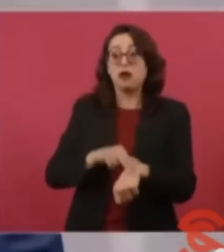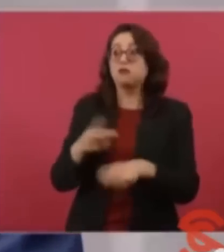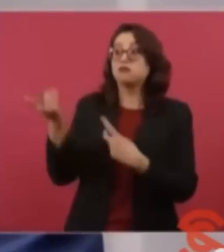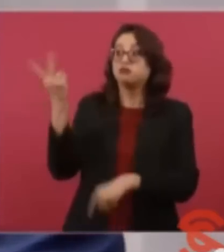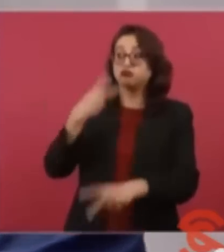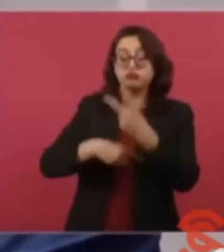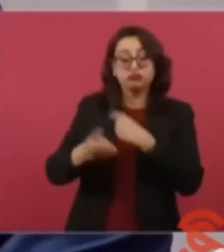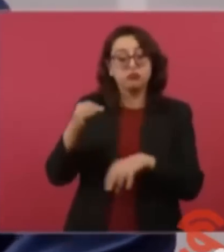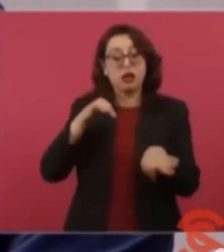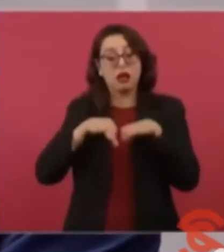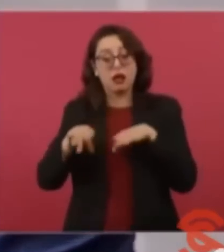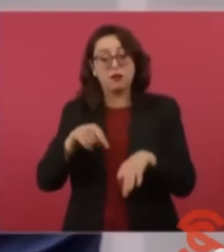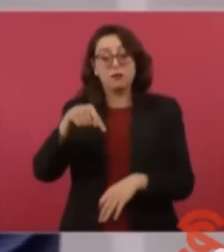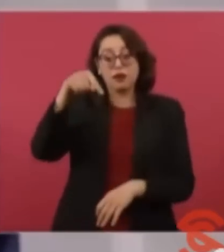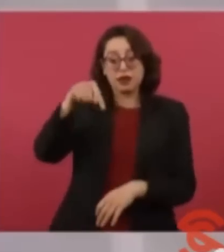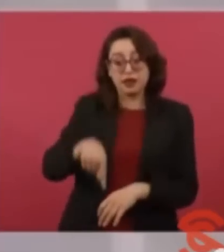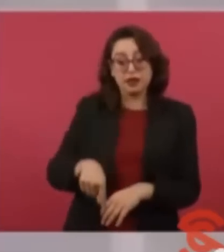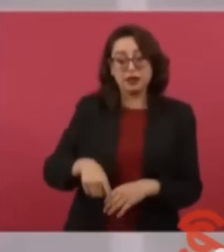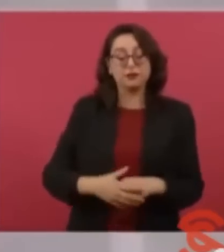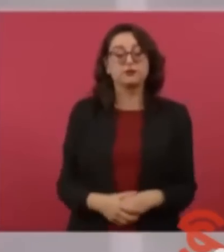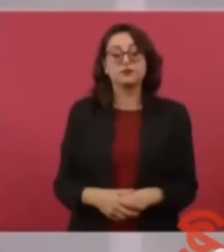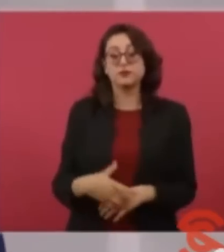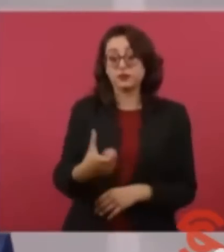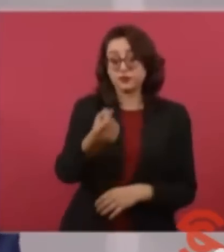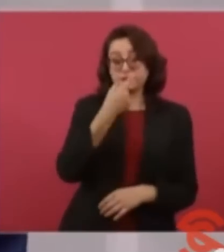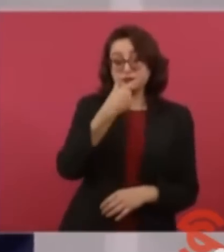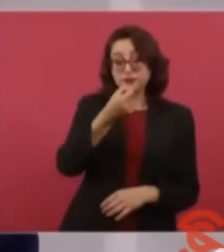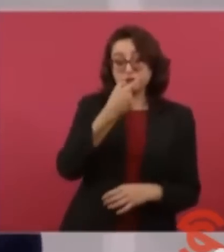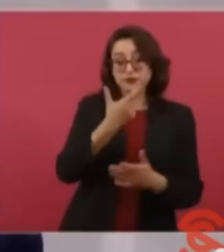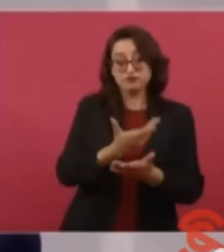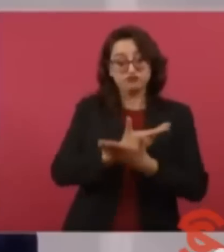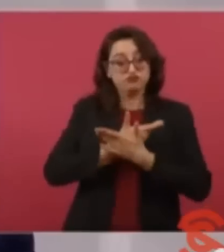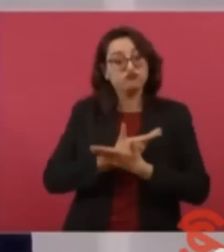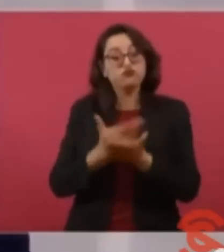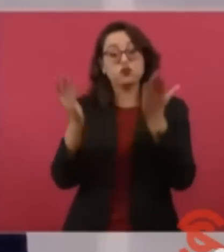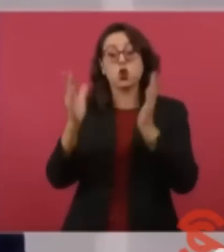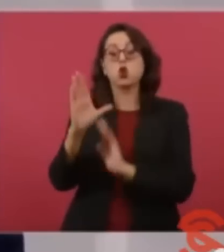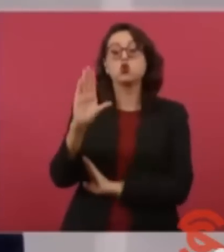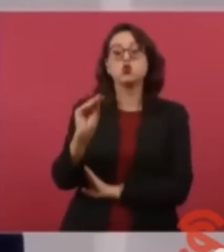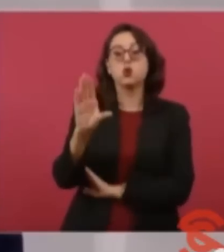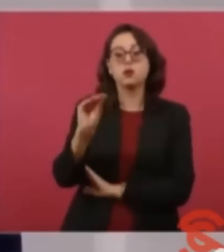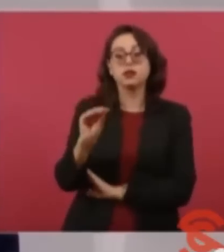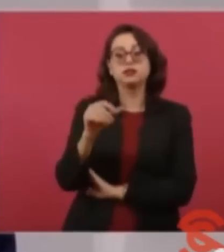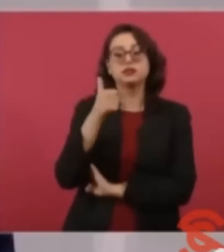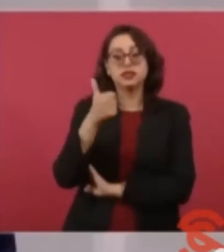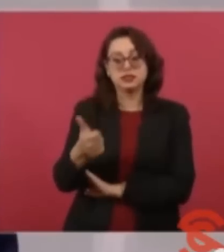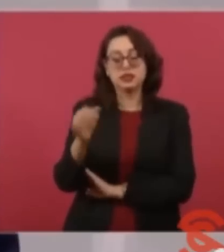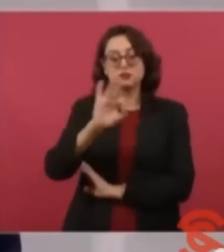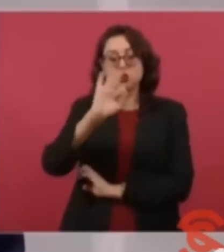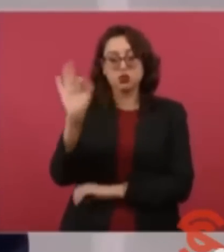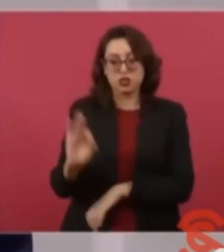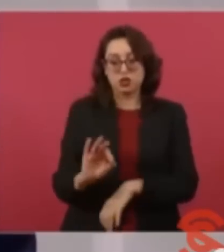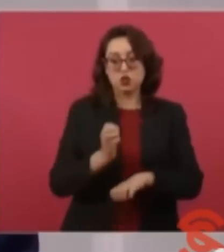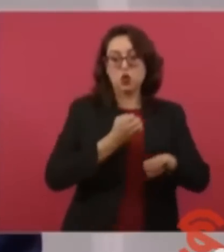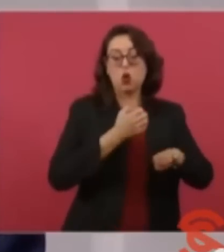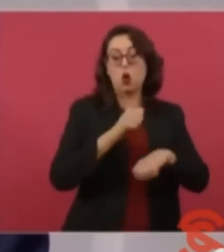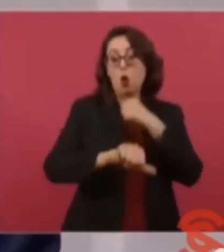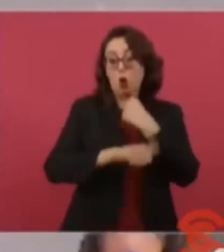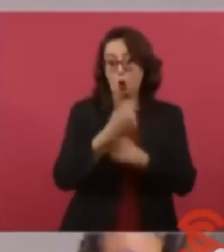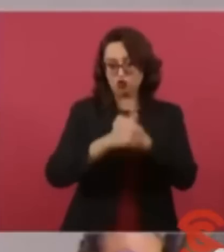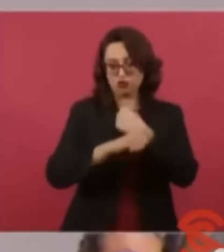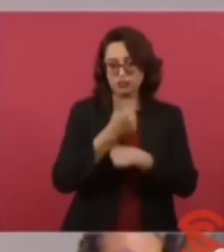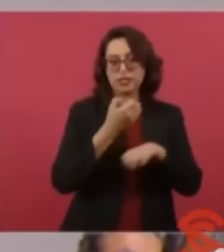abasto de medicamentos es de 96% en 11 estados, donde